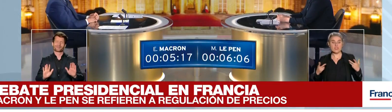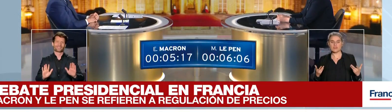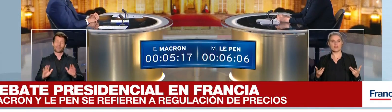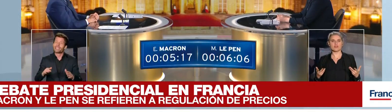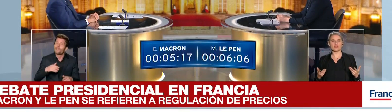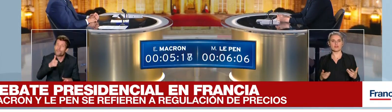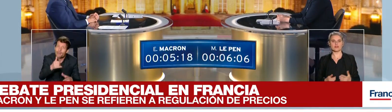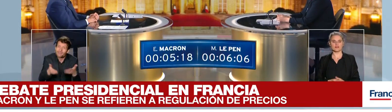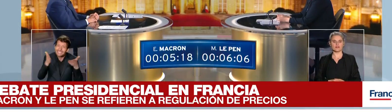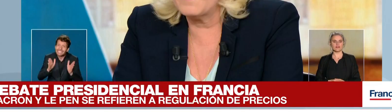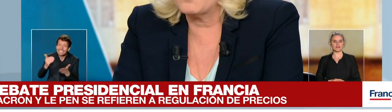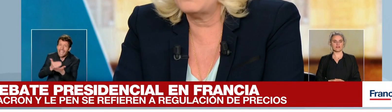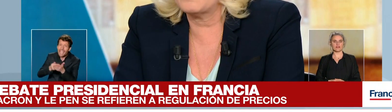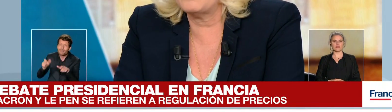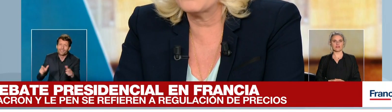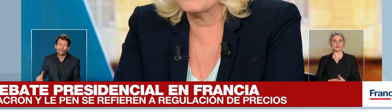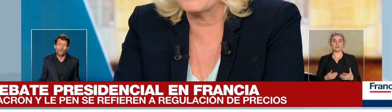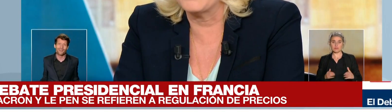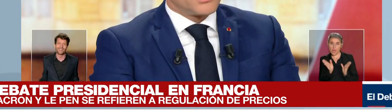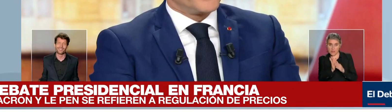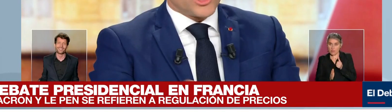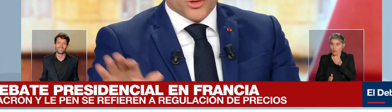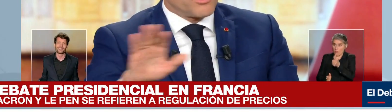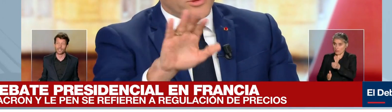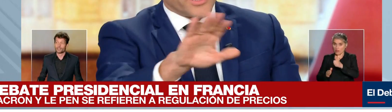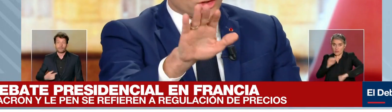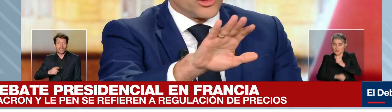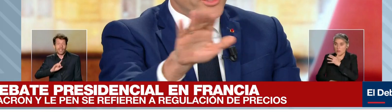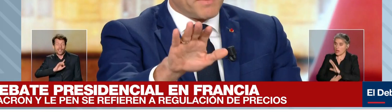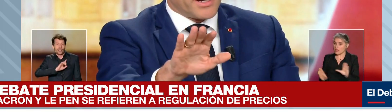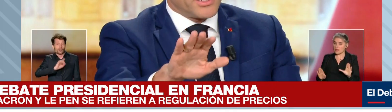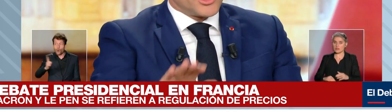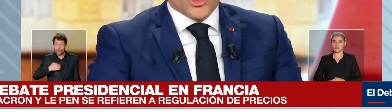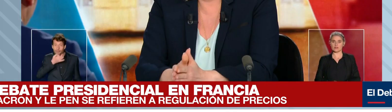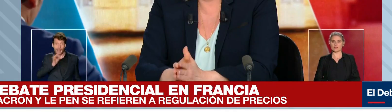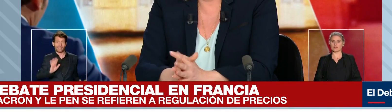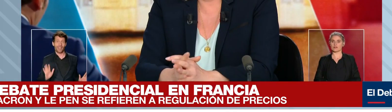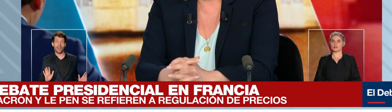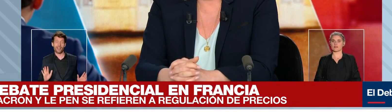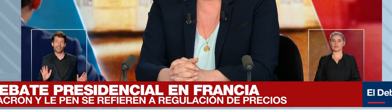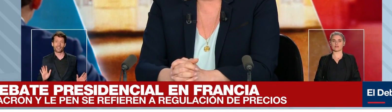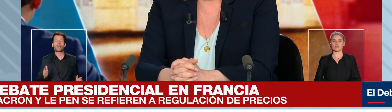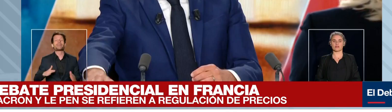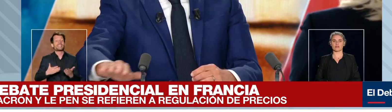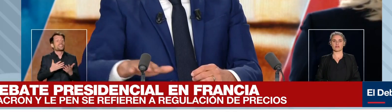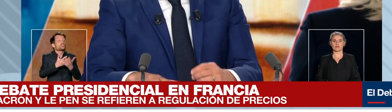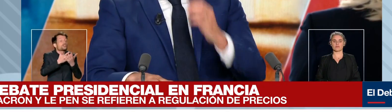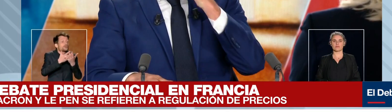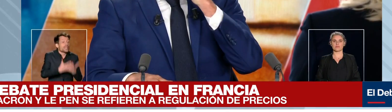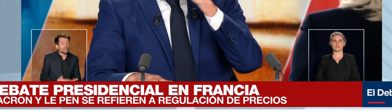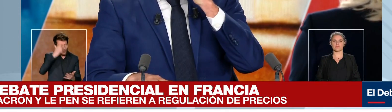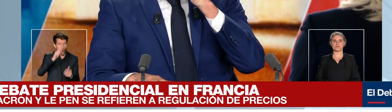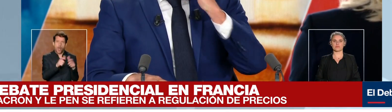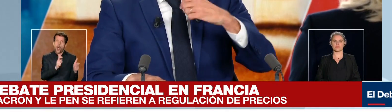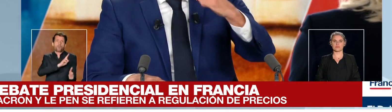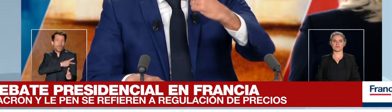Usted no puede tomar los salarios, no puede hacer los salarios. Usted no va a incidir en los salarios. No, yo no lo digo. Yo quito los